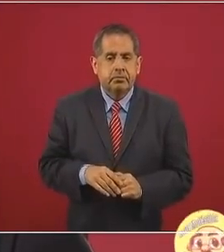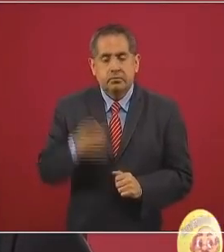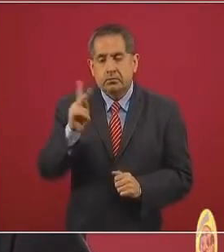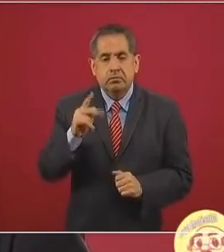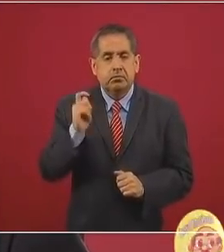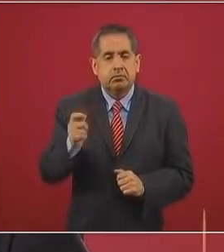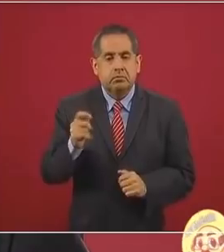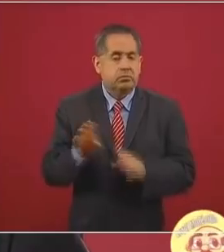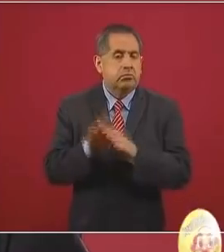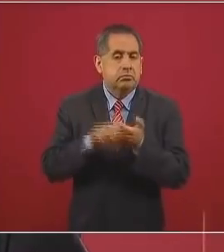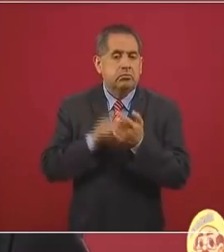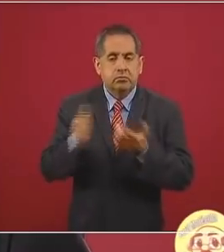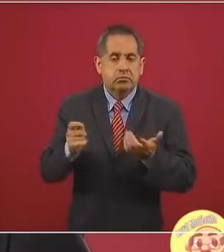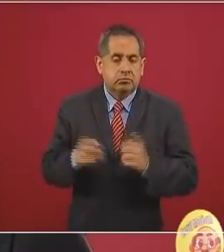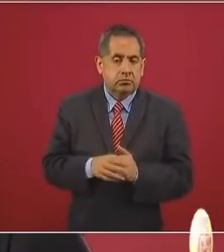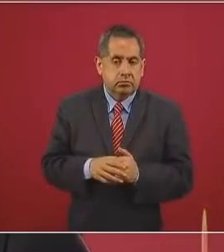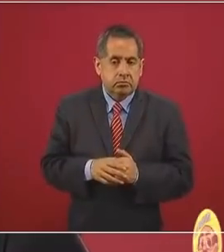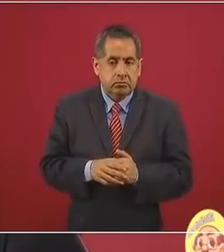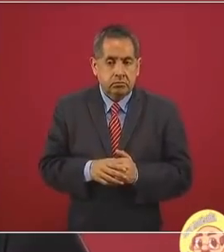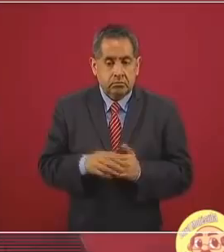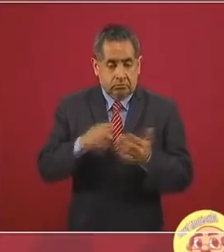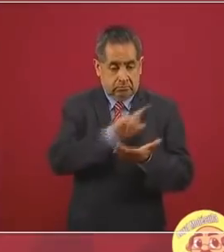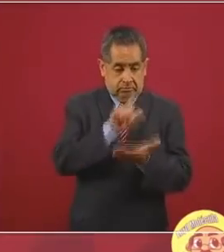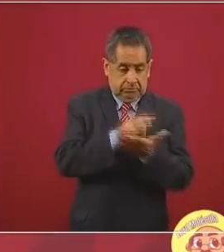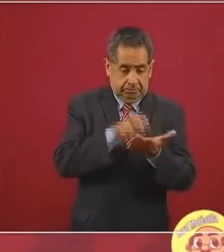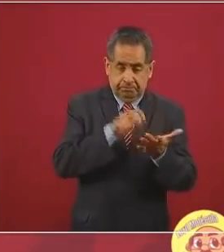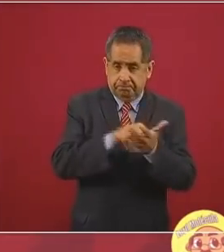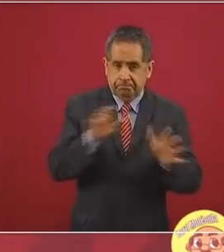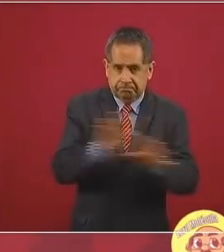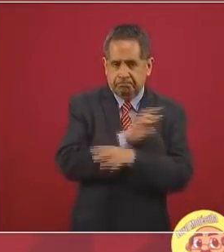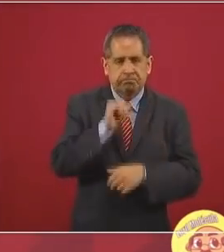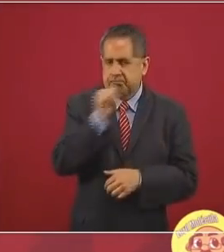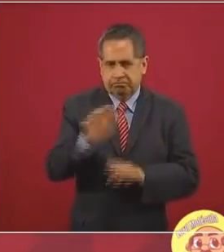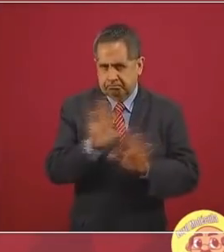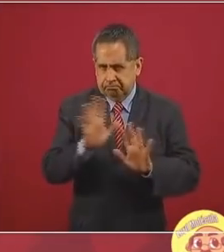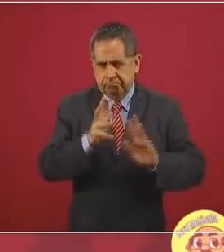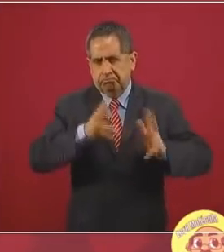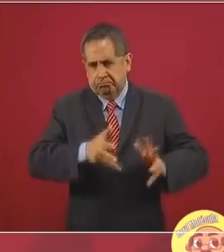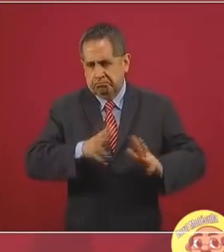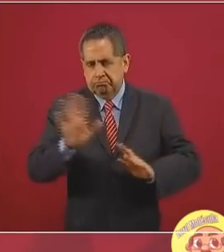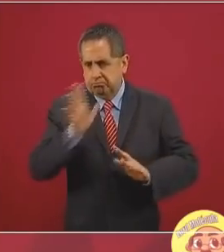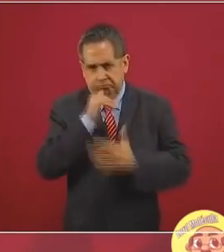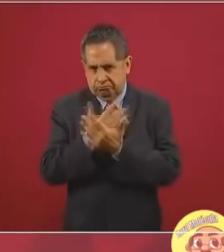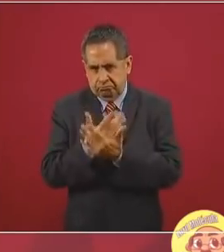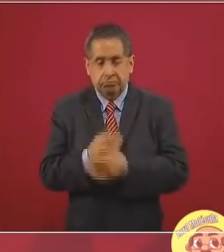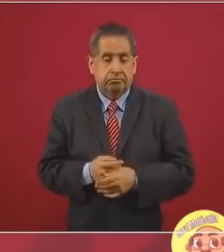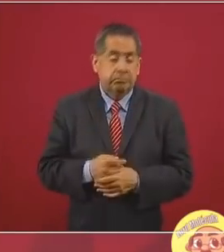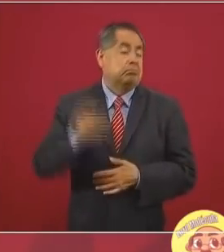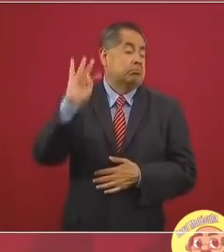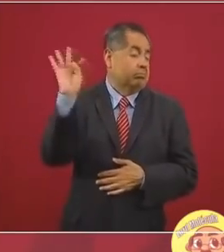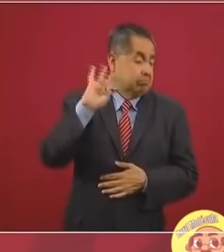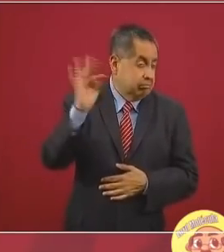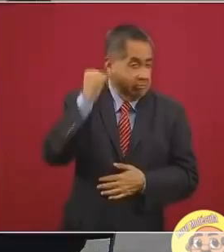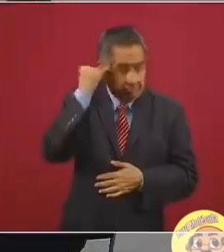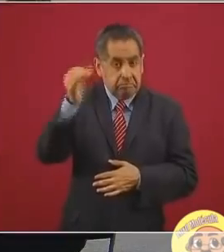pero es probable que no se modifique la Constitución. Ahora, si necesitamos